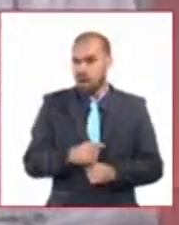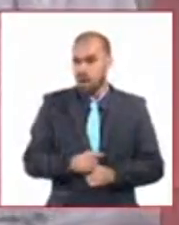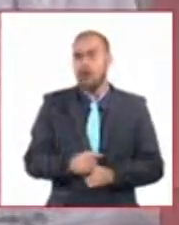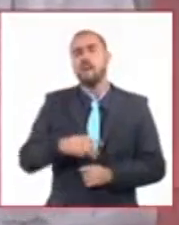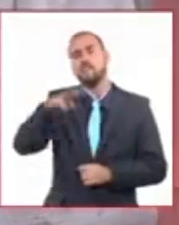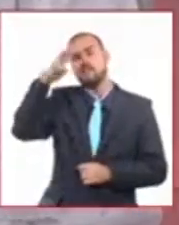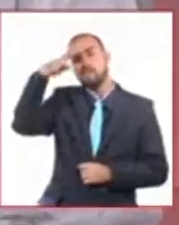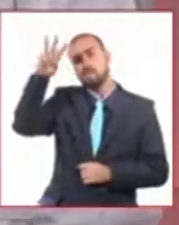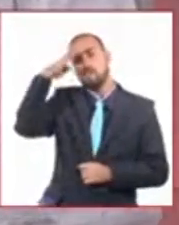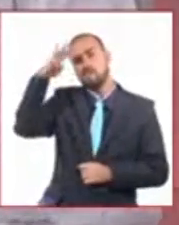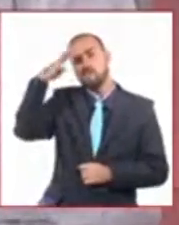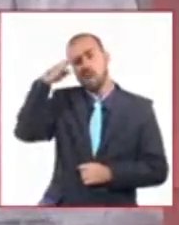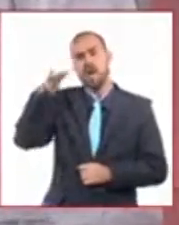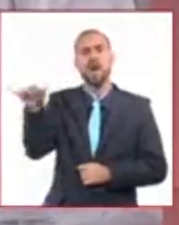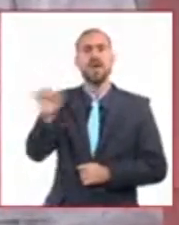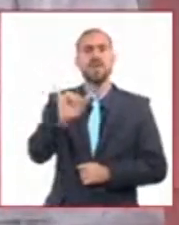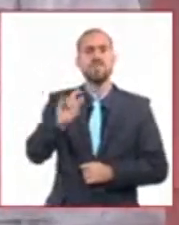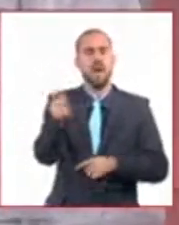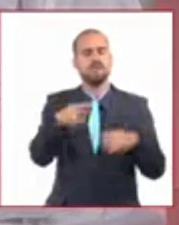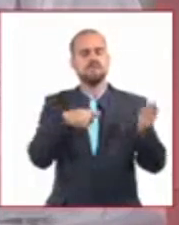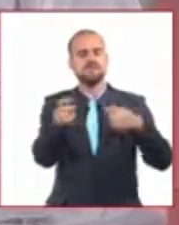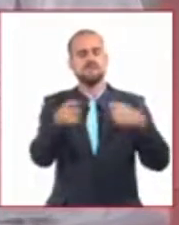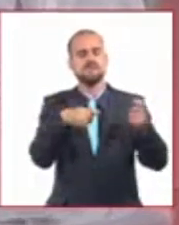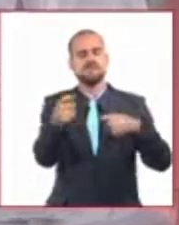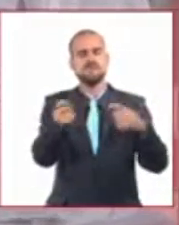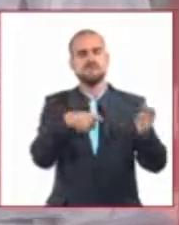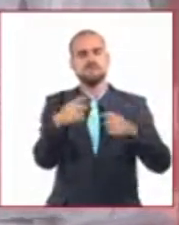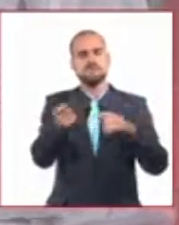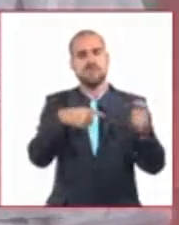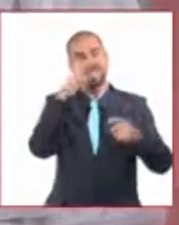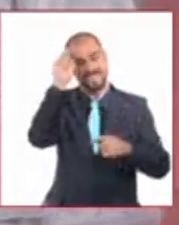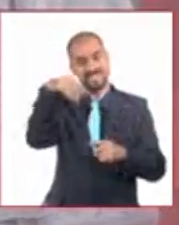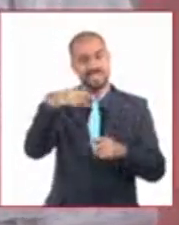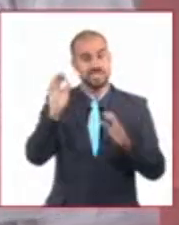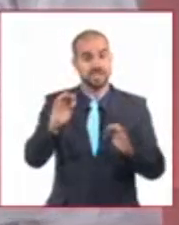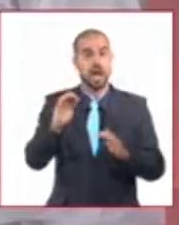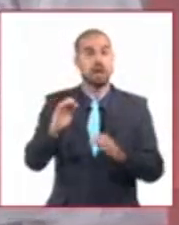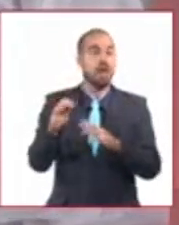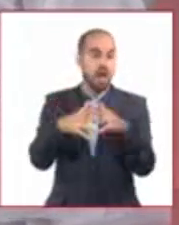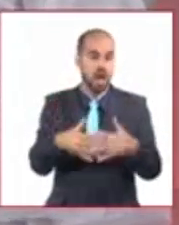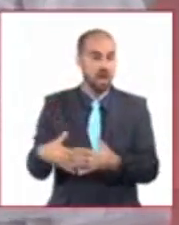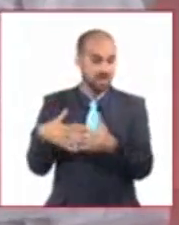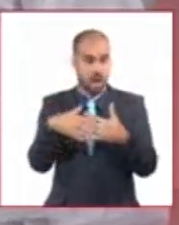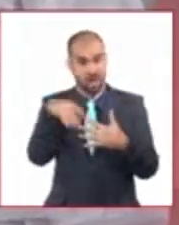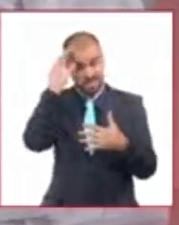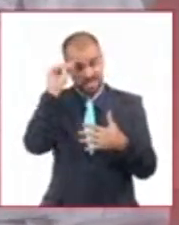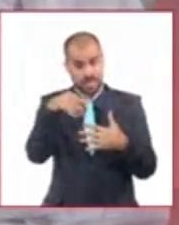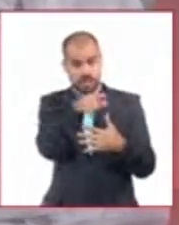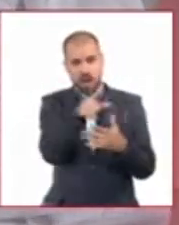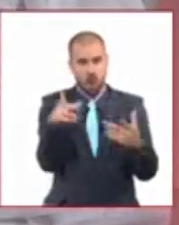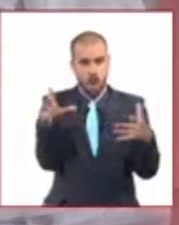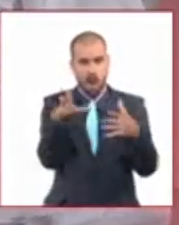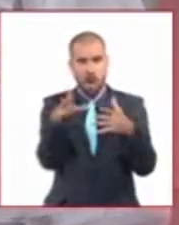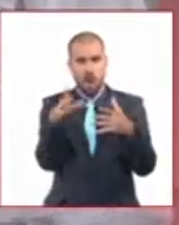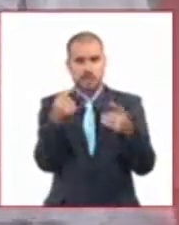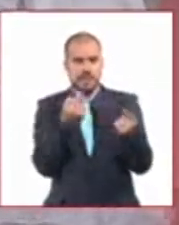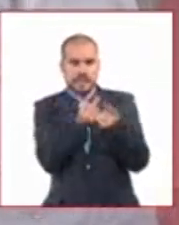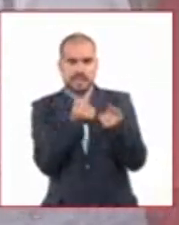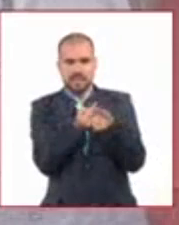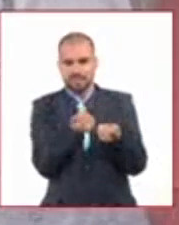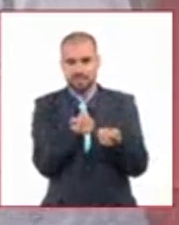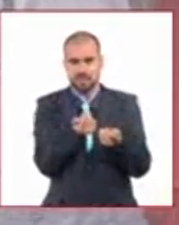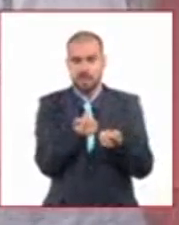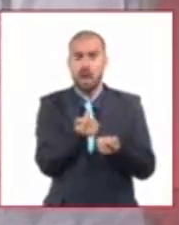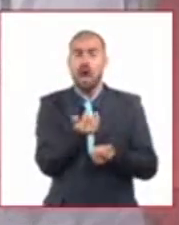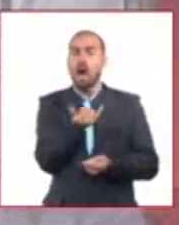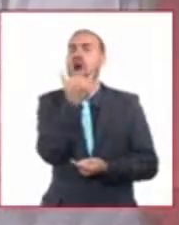esquema comercial y de seguridad en américa del norte de eeuu es decir estuvo un golpe sensible y aunque